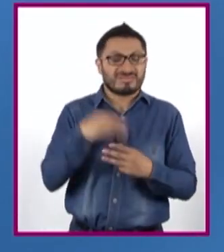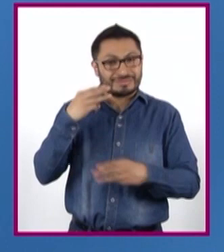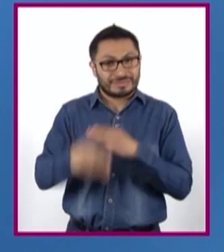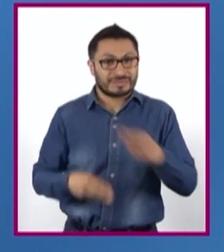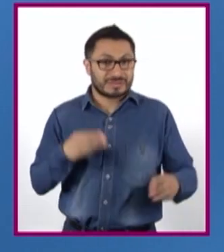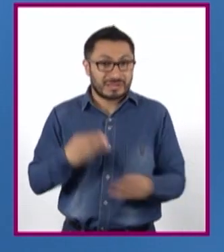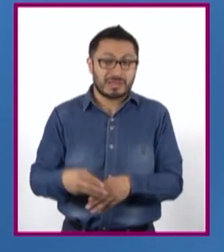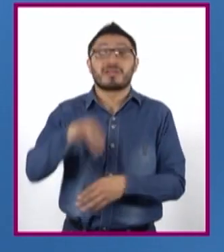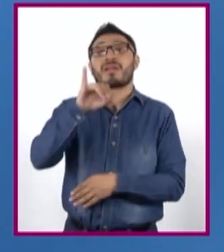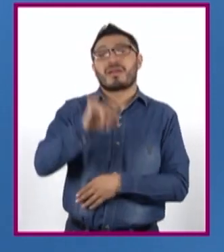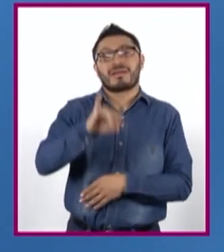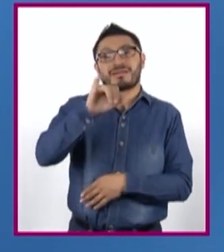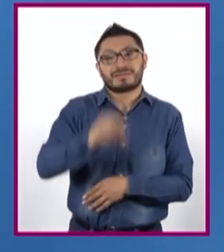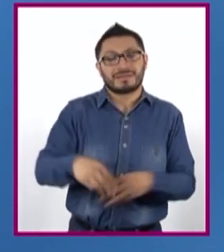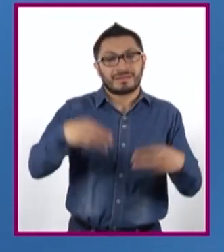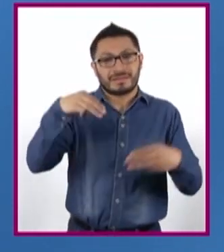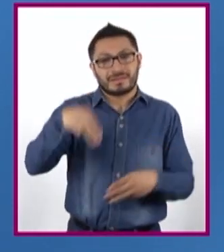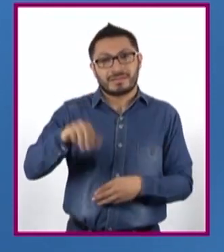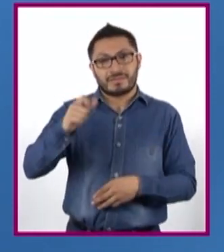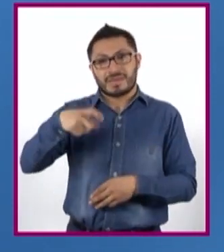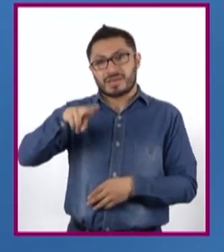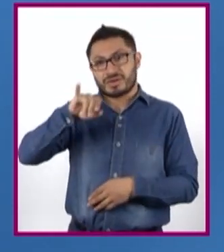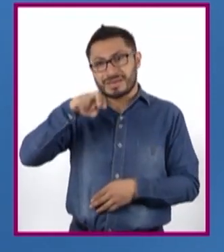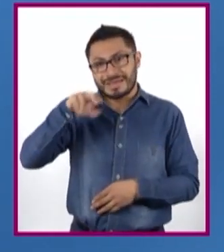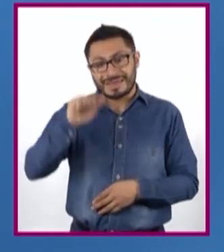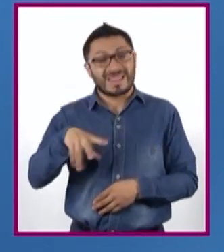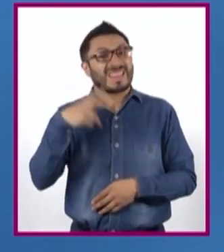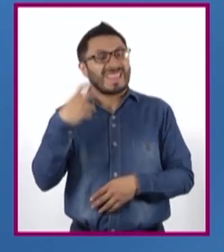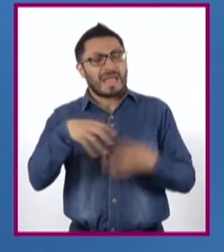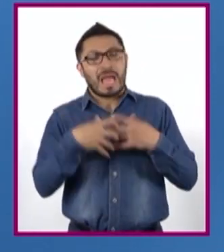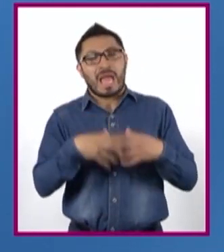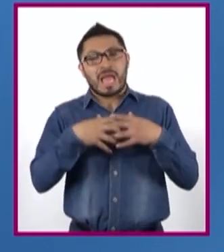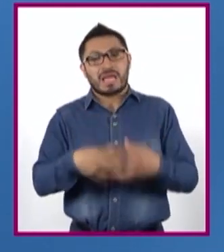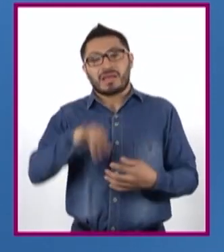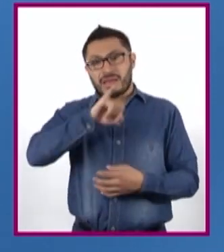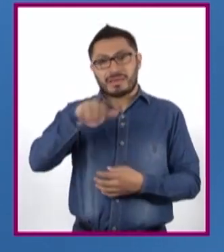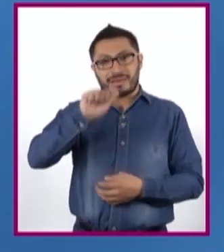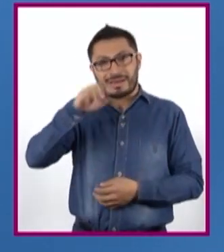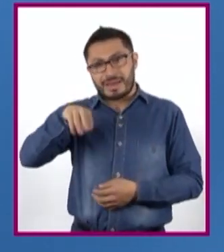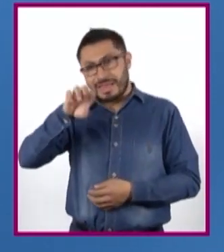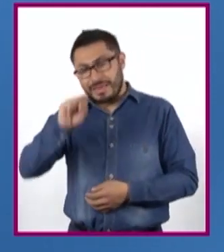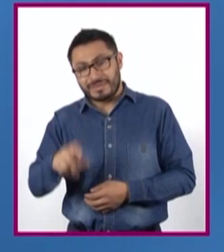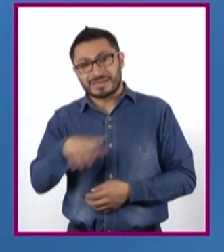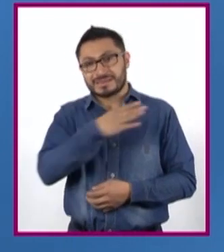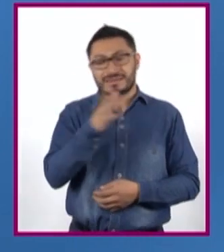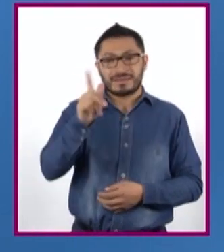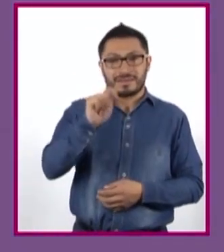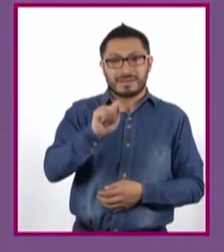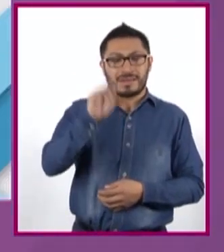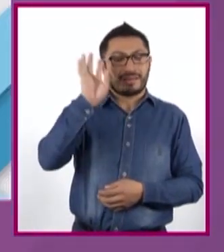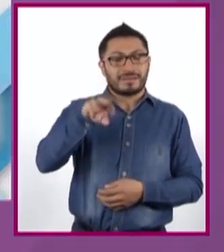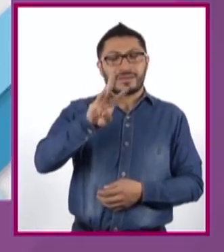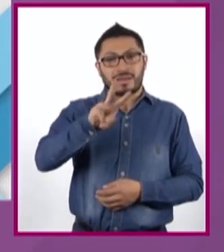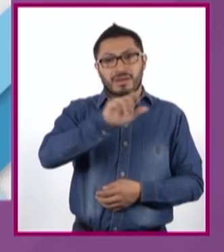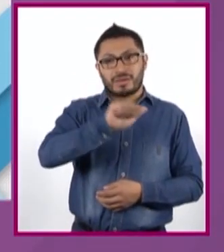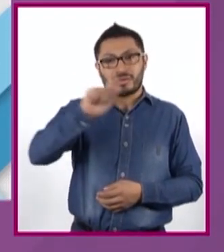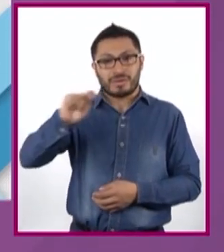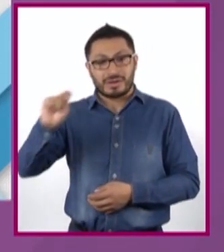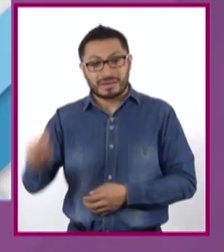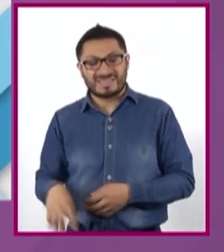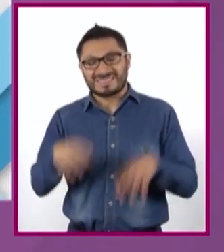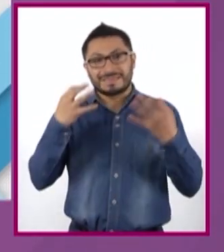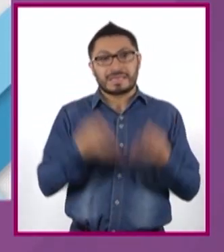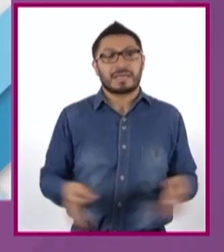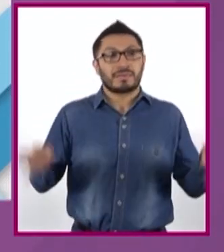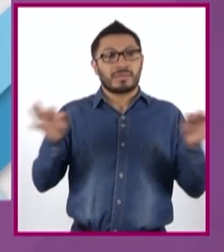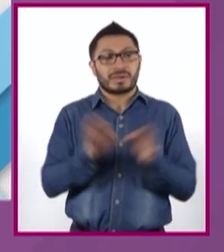es. La máquina de James Watt fue una pieza clave en el desarrollo de la industria. A partir de